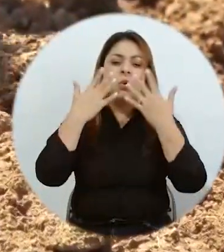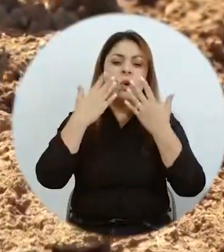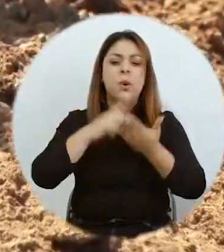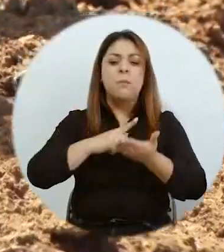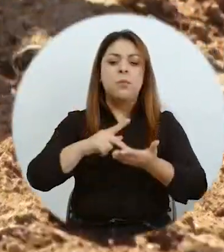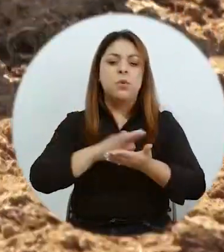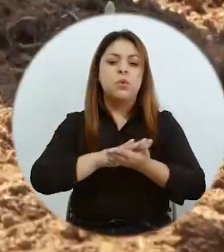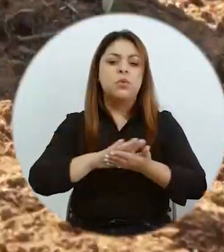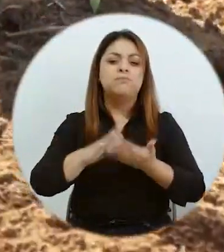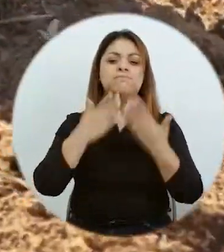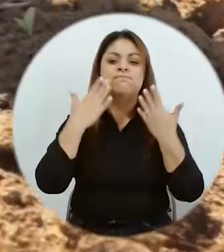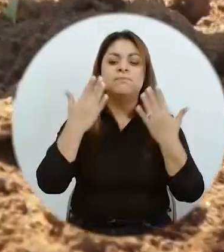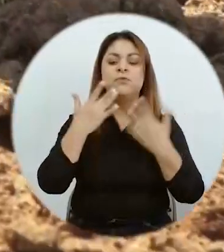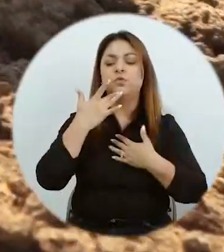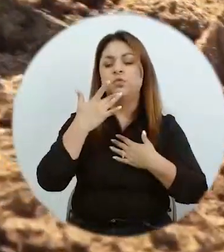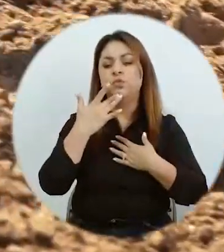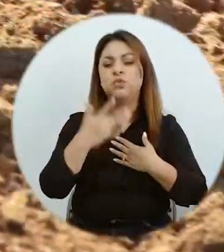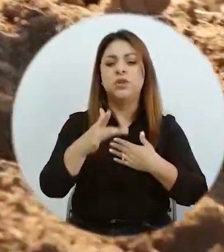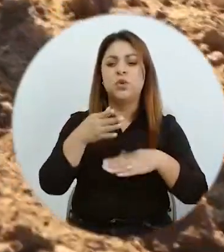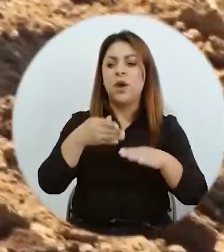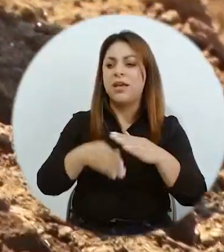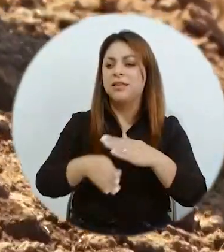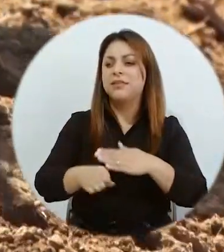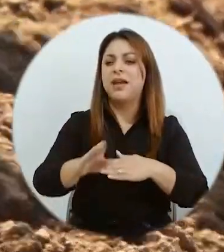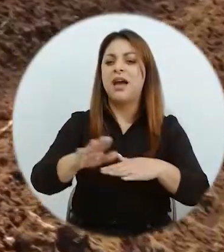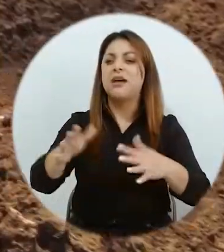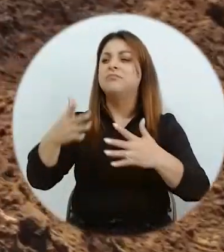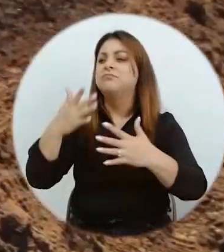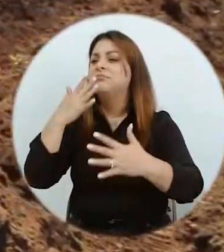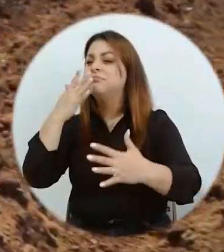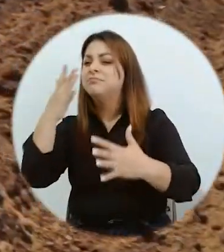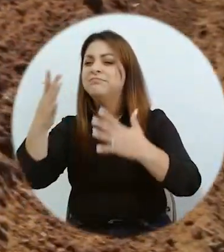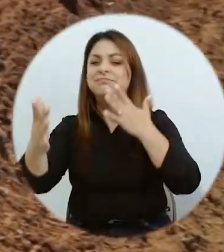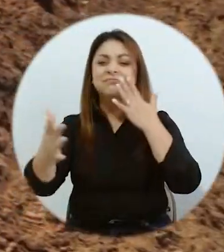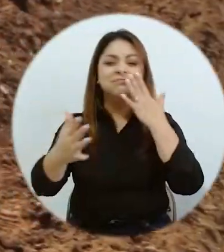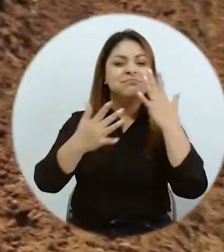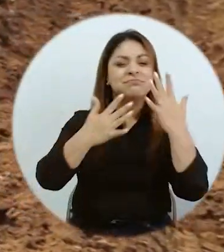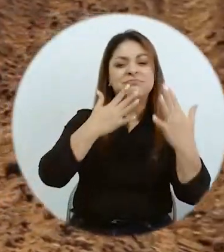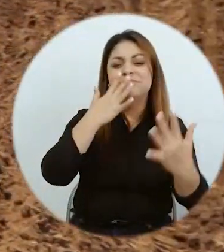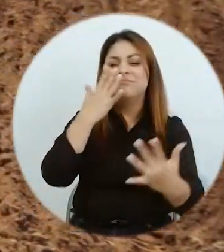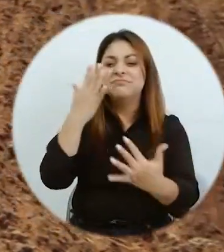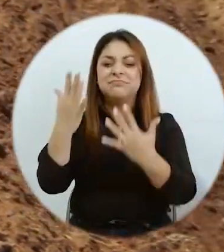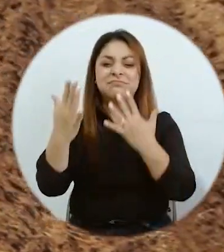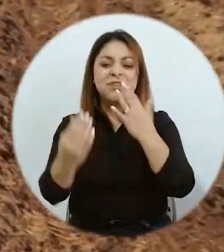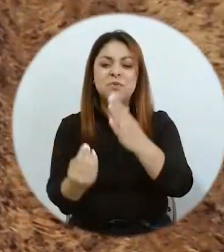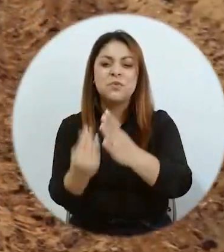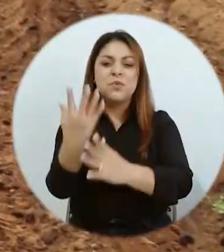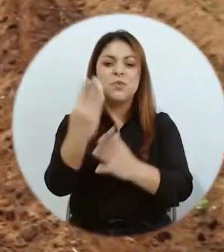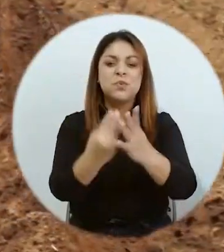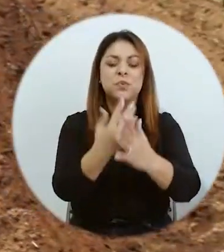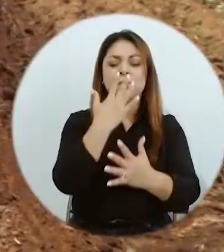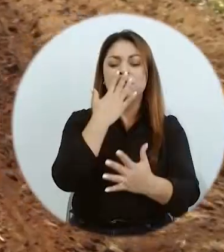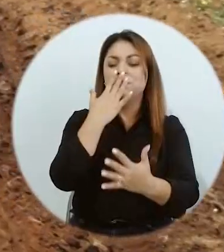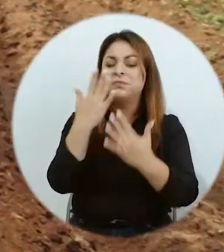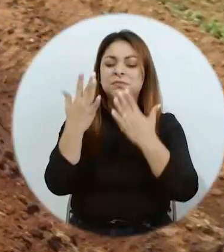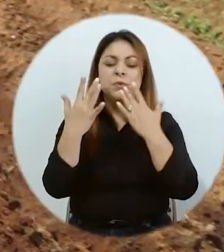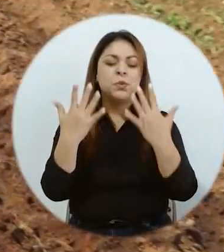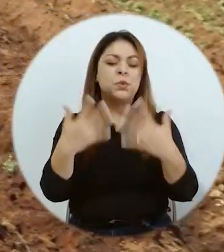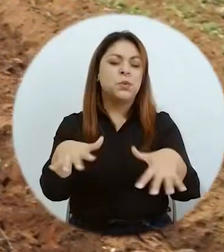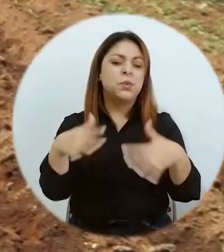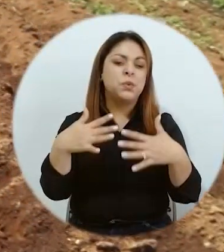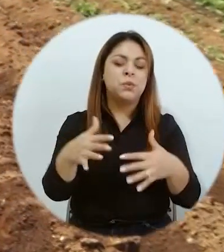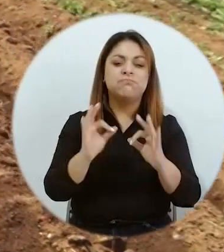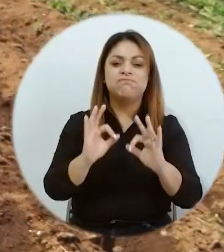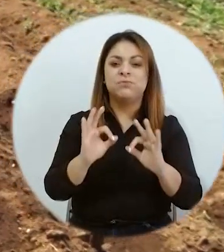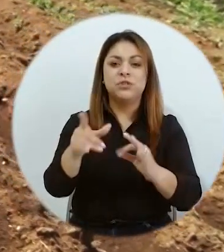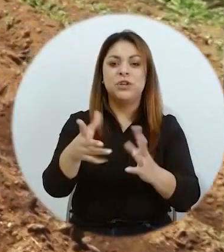y se respira un aire puro, un aire fresco, es rico llegar a entrar a la parte de aromáticas, que es un olor que emana,